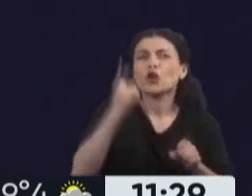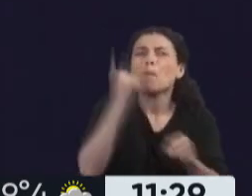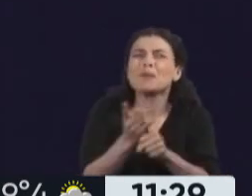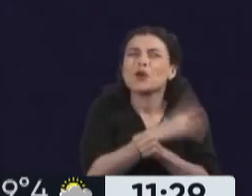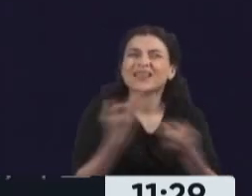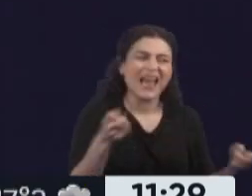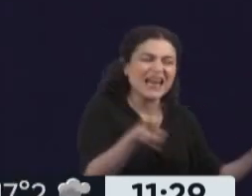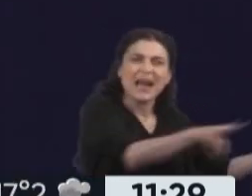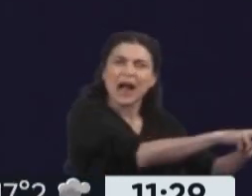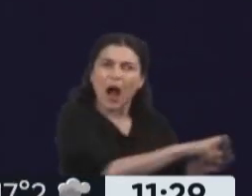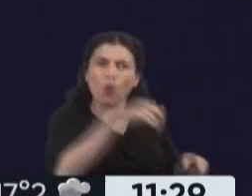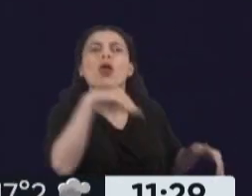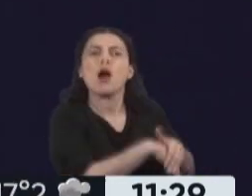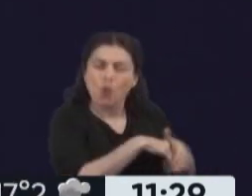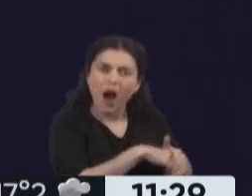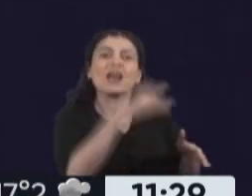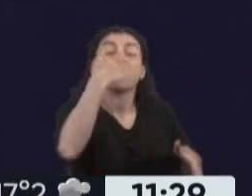en innumerables oportunidades,